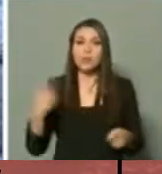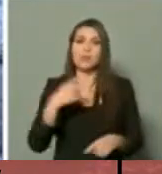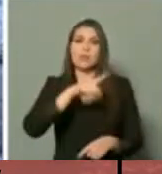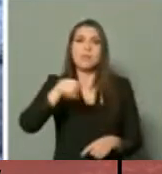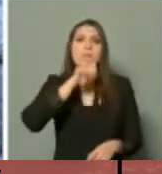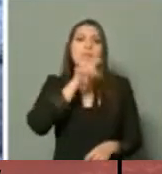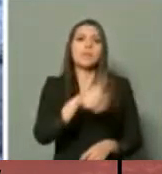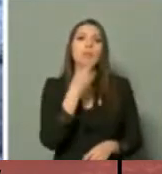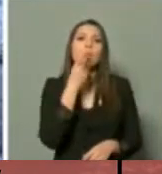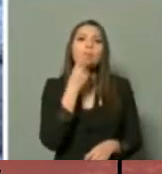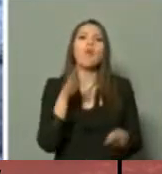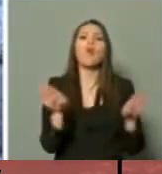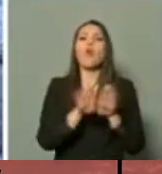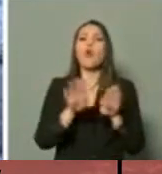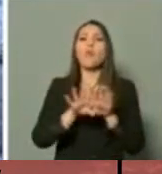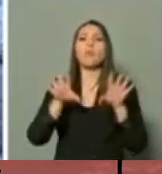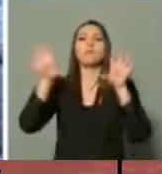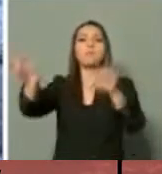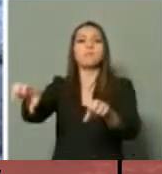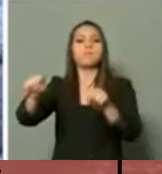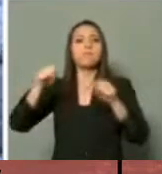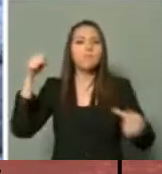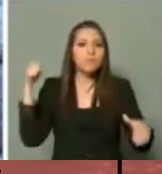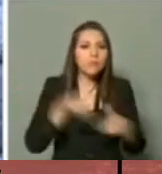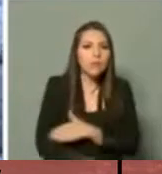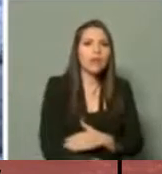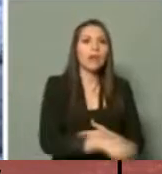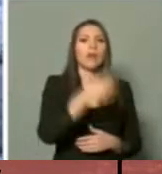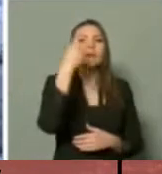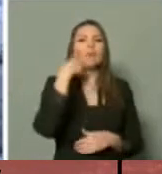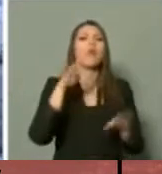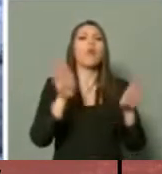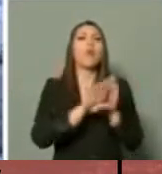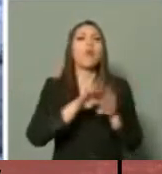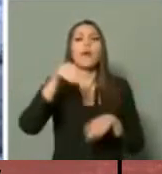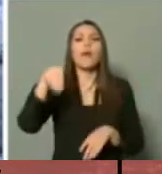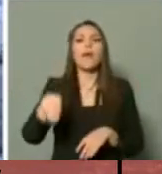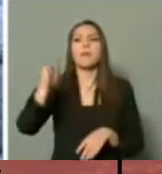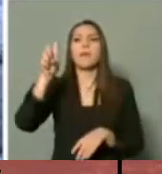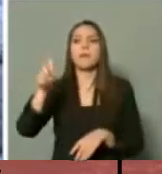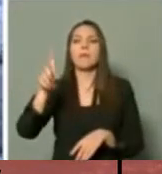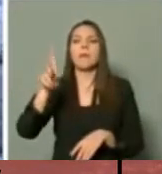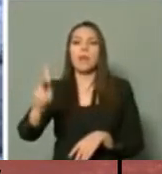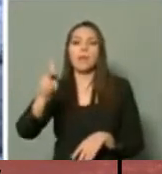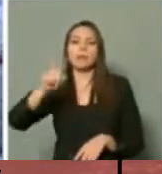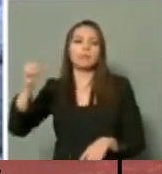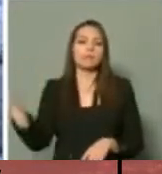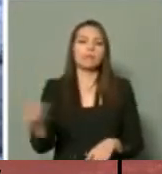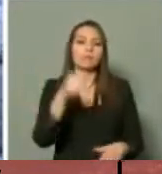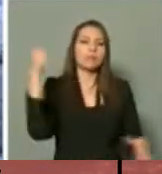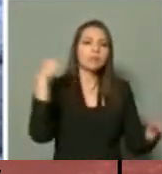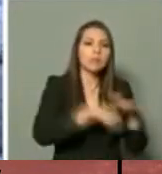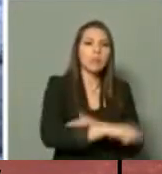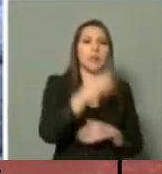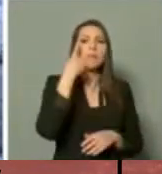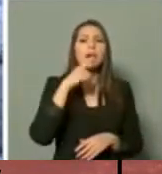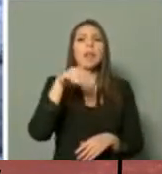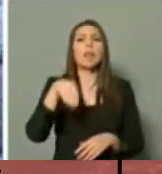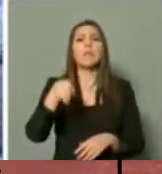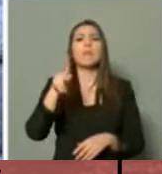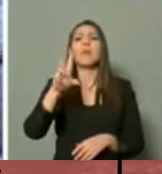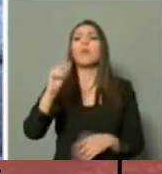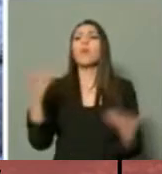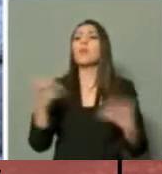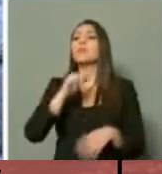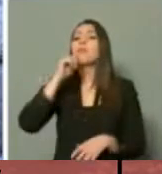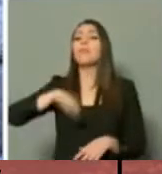los que sepan de qué manera detener, sepan de qué manera poner a disposición, que el Ministerio Público no vuelva a vivir en una situación de impunidad y, sobre